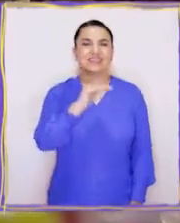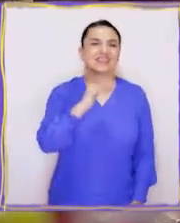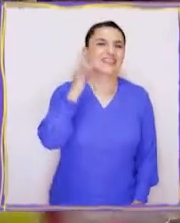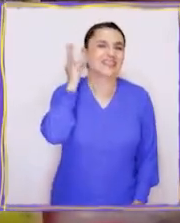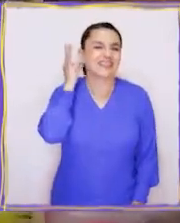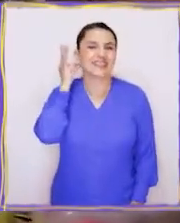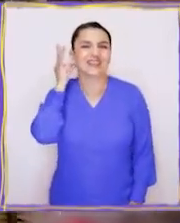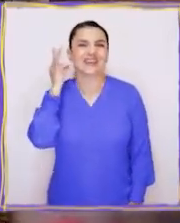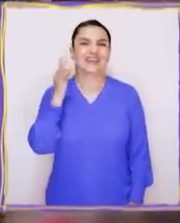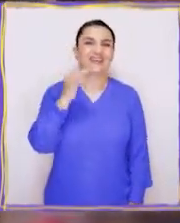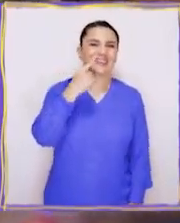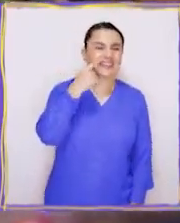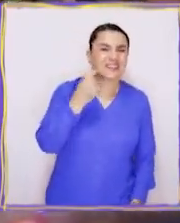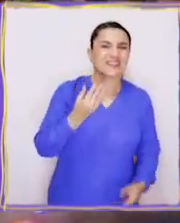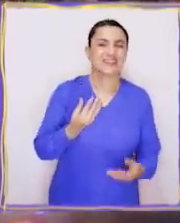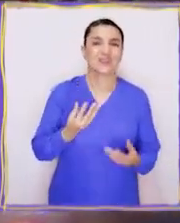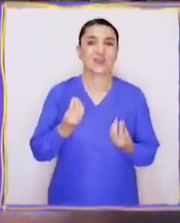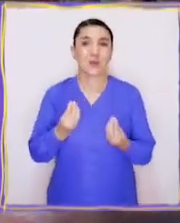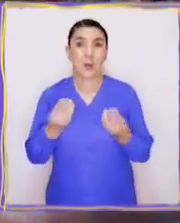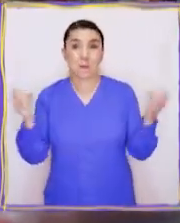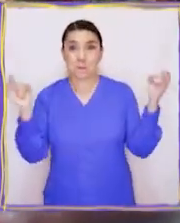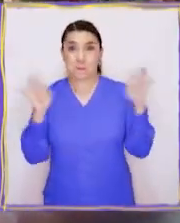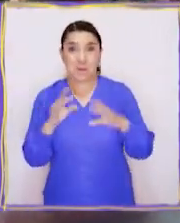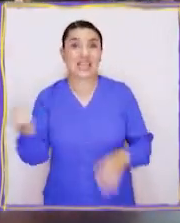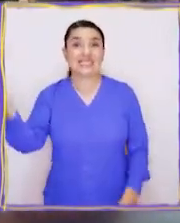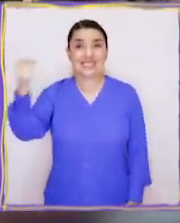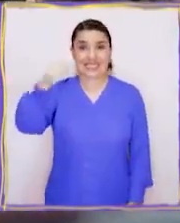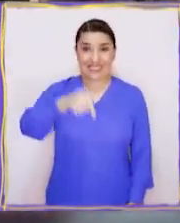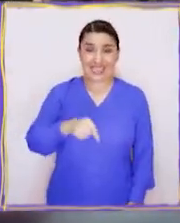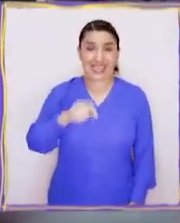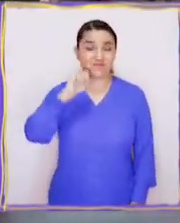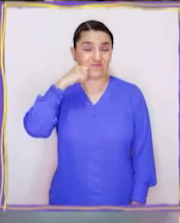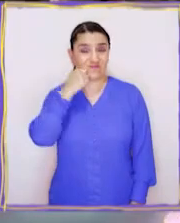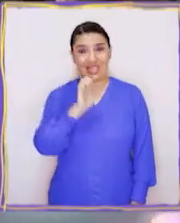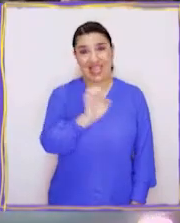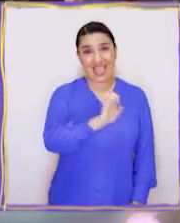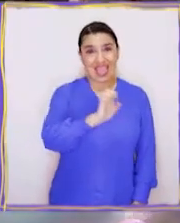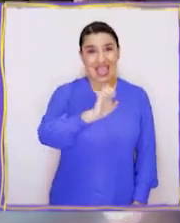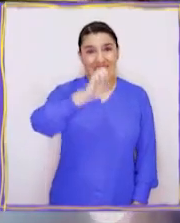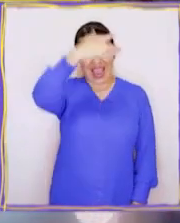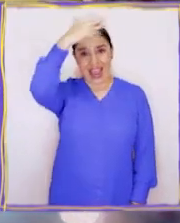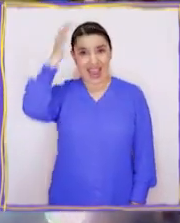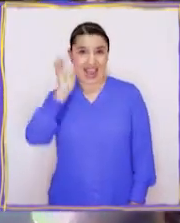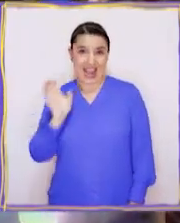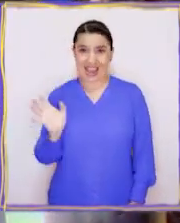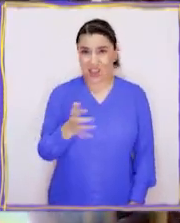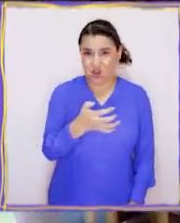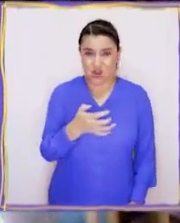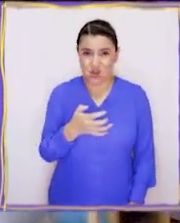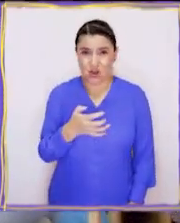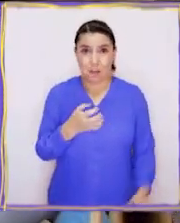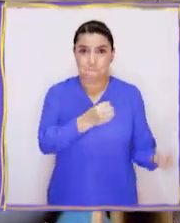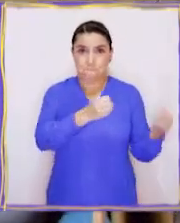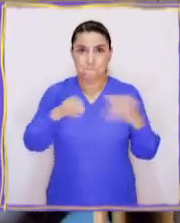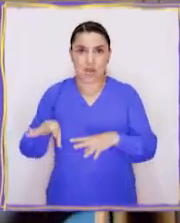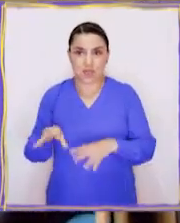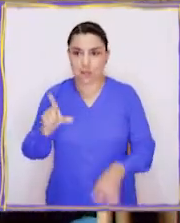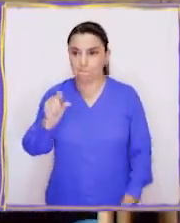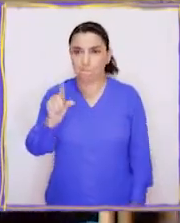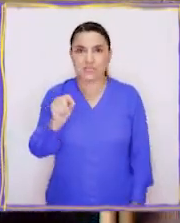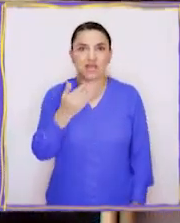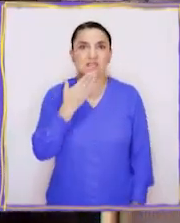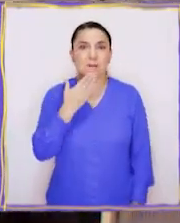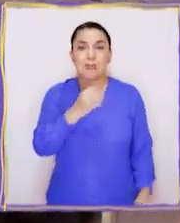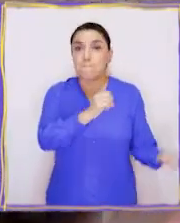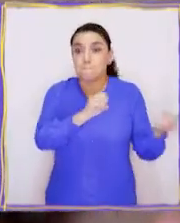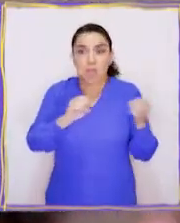Niñas, niños, en cualquier momento llega Eulalio, el león. Y no solo perdí las pinzas, perdí también todas las